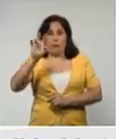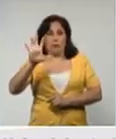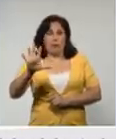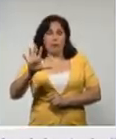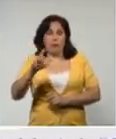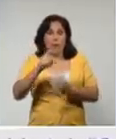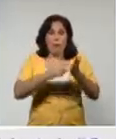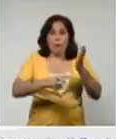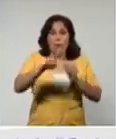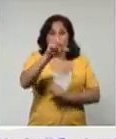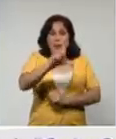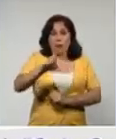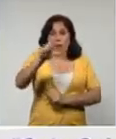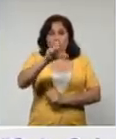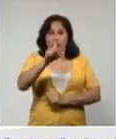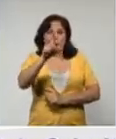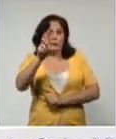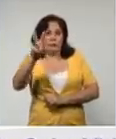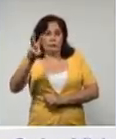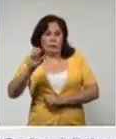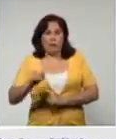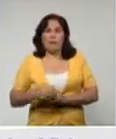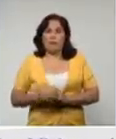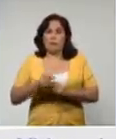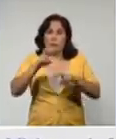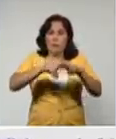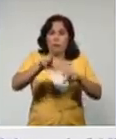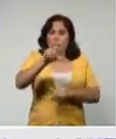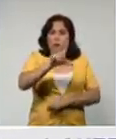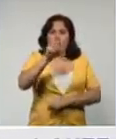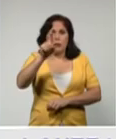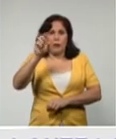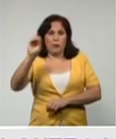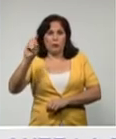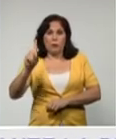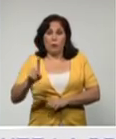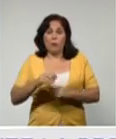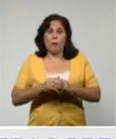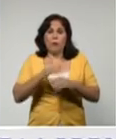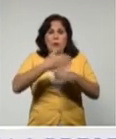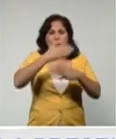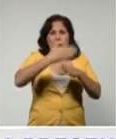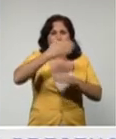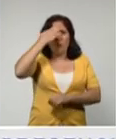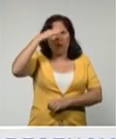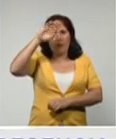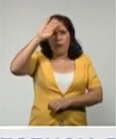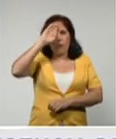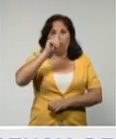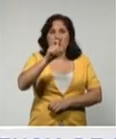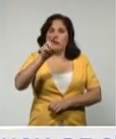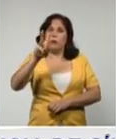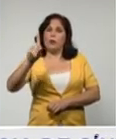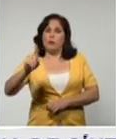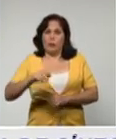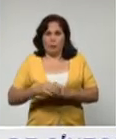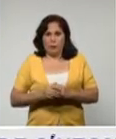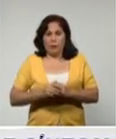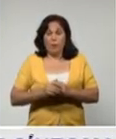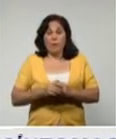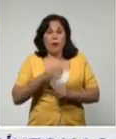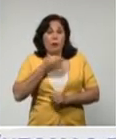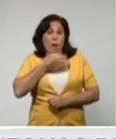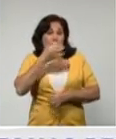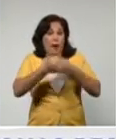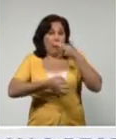Camagüey 130, Holguín 101, Santiago 131 y, como dije